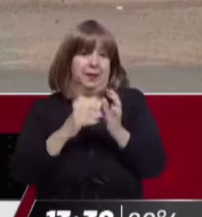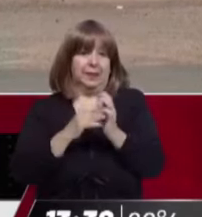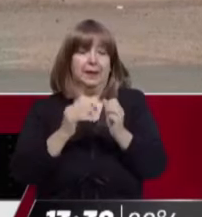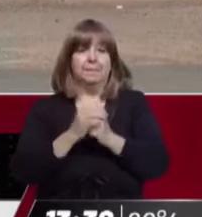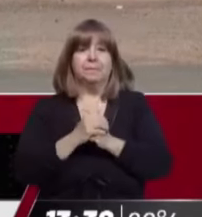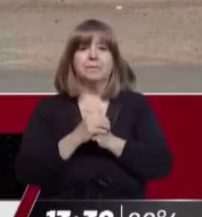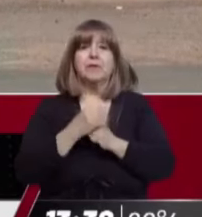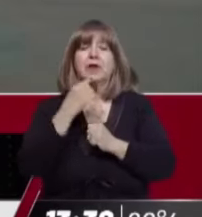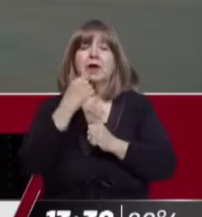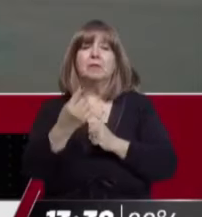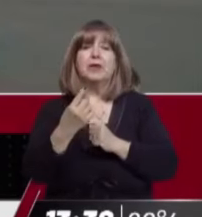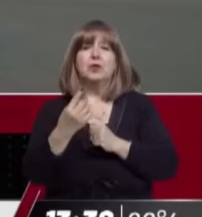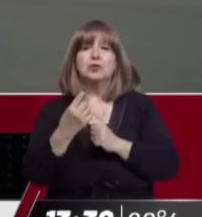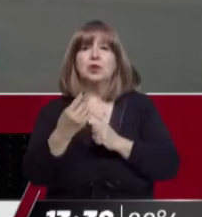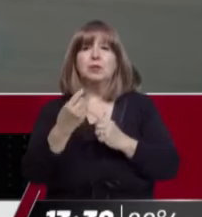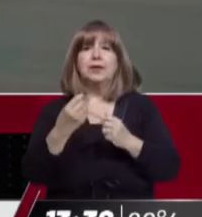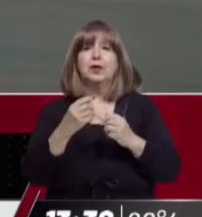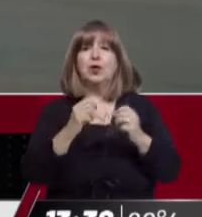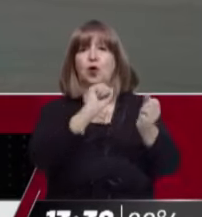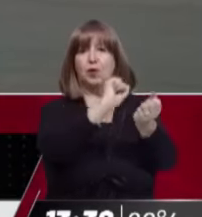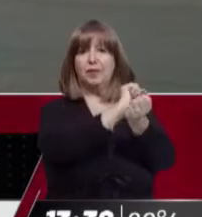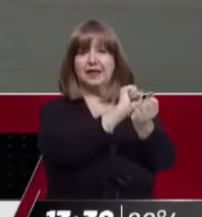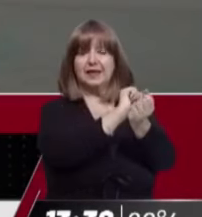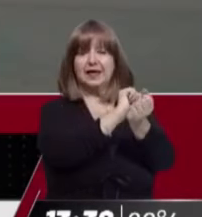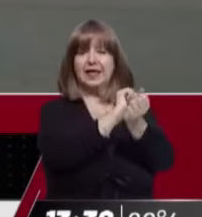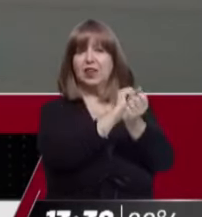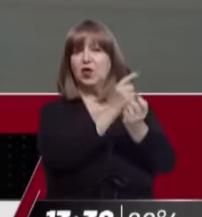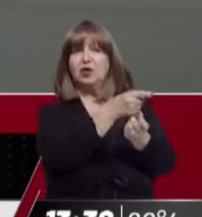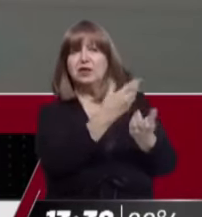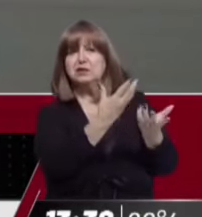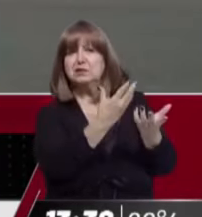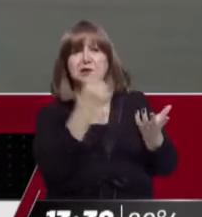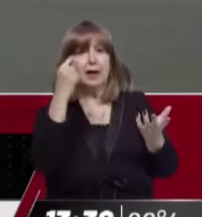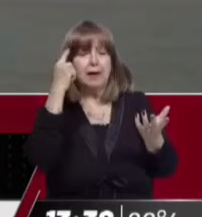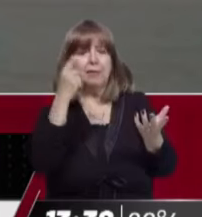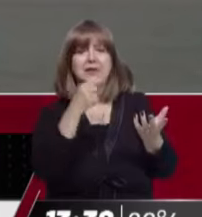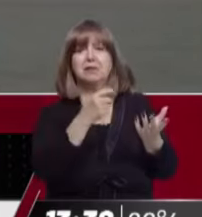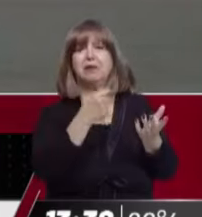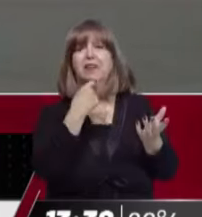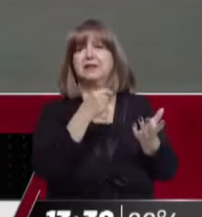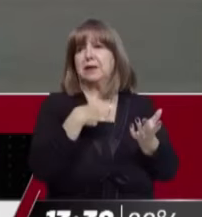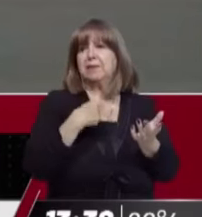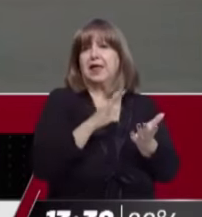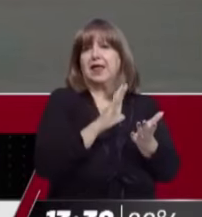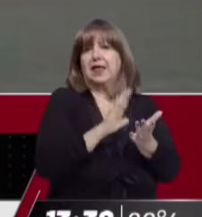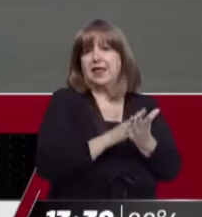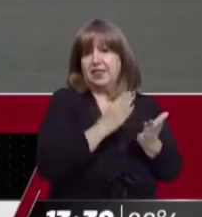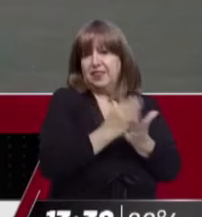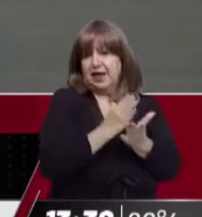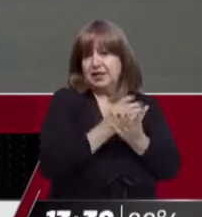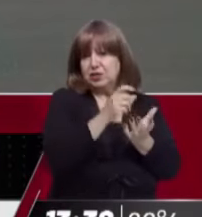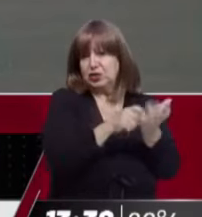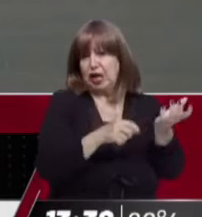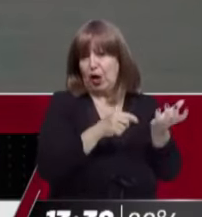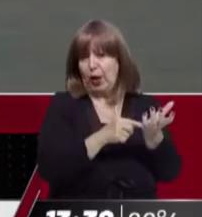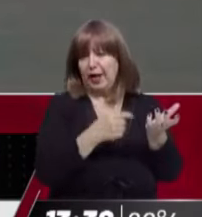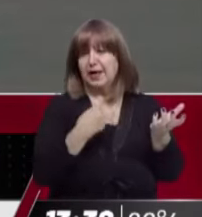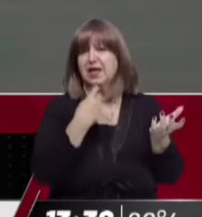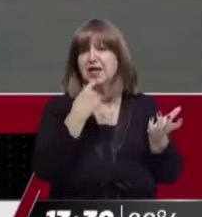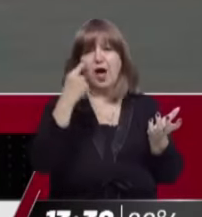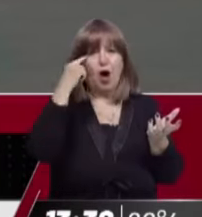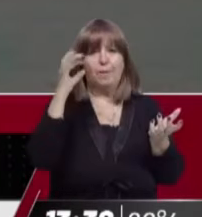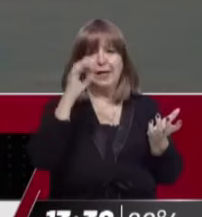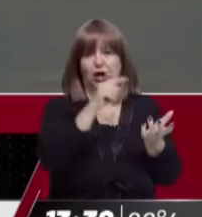teléfono móvil Parece ser con este crecimiento de la tecnología ya empiezan a verlo como un derecho cree que es así Esto bueno